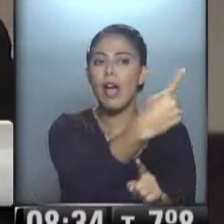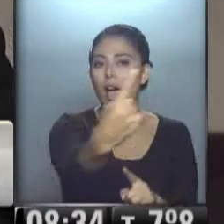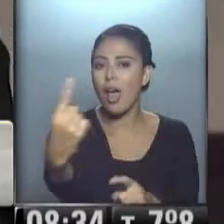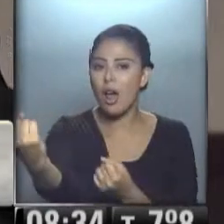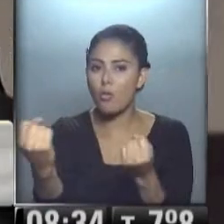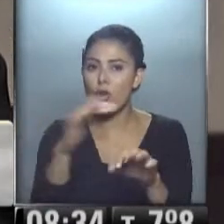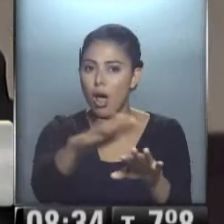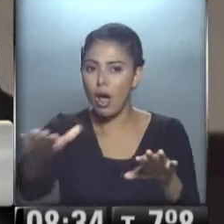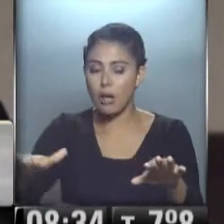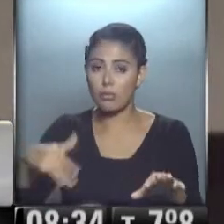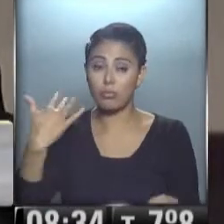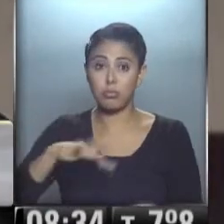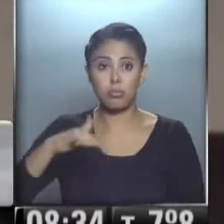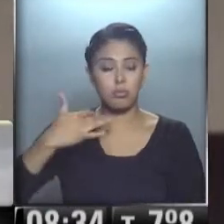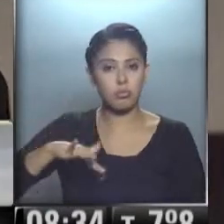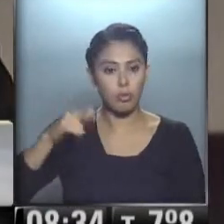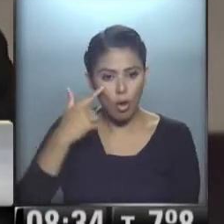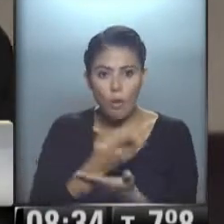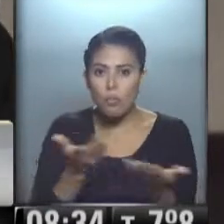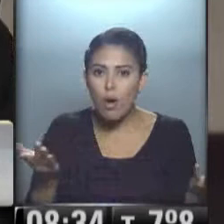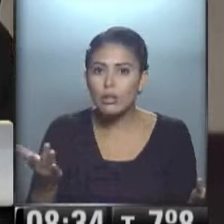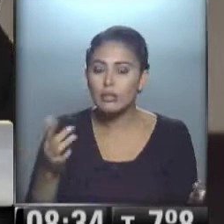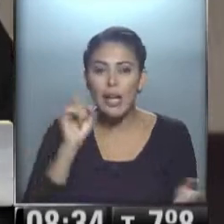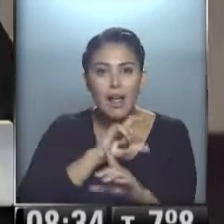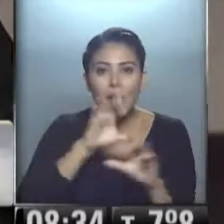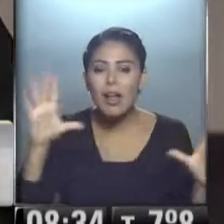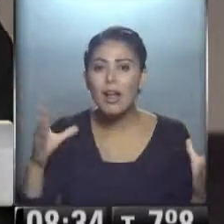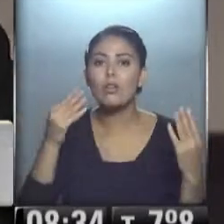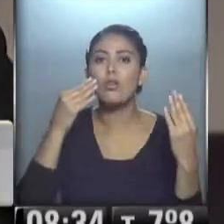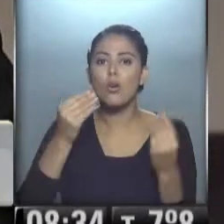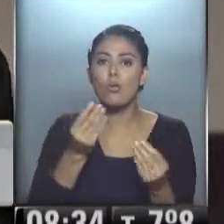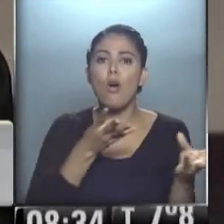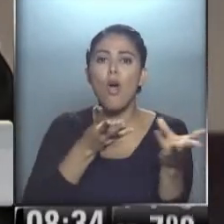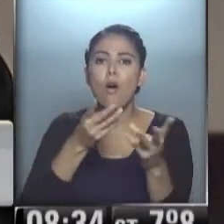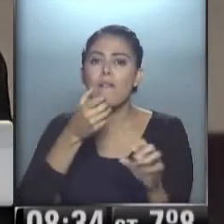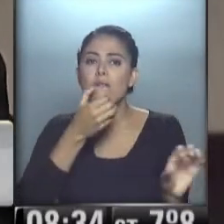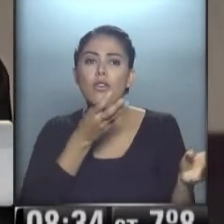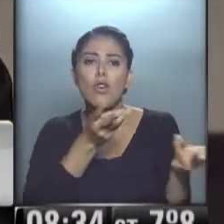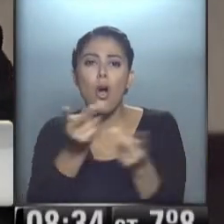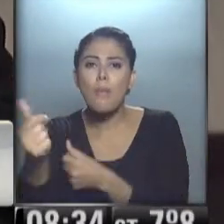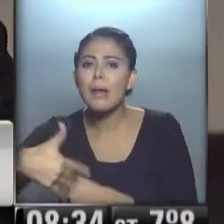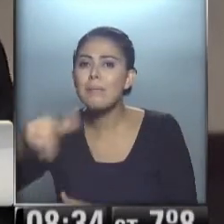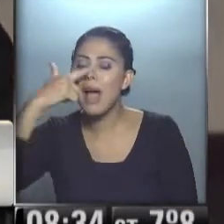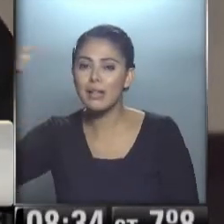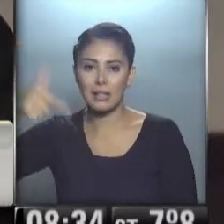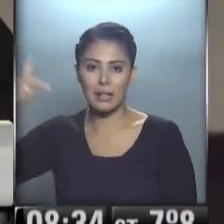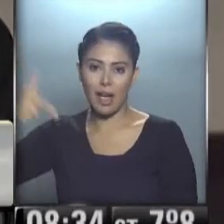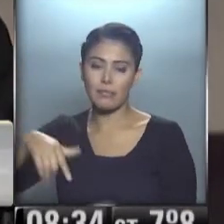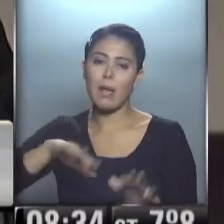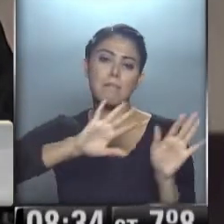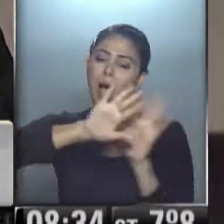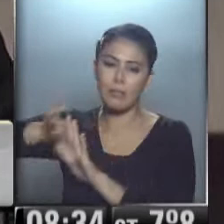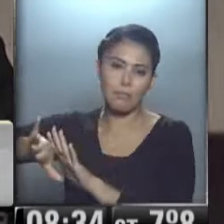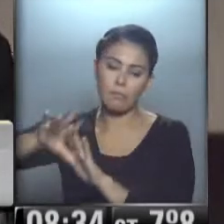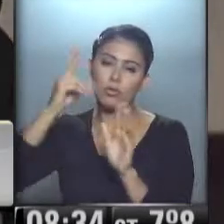fuertes muy impresionantes y que marcan el crecimiento que está teniendo la demanda de combustibles más allá de lo que está sucediendo con los precios que tienen